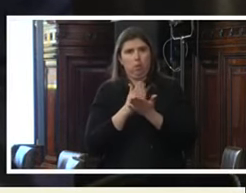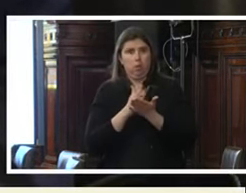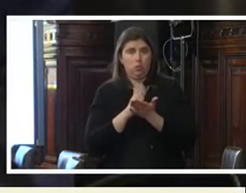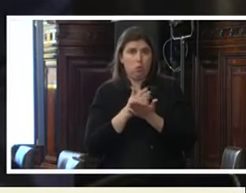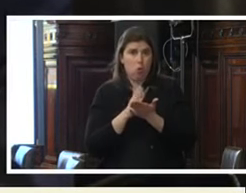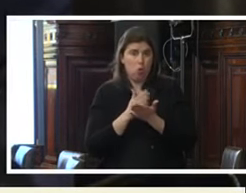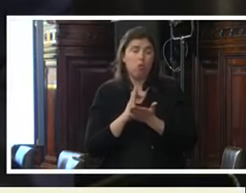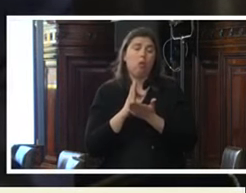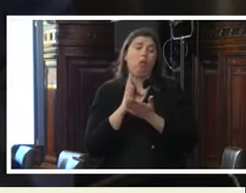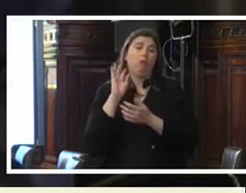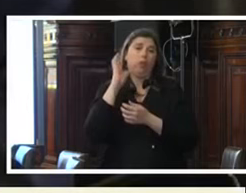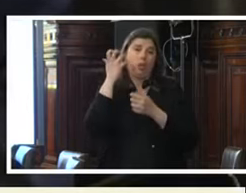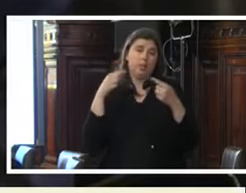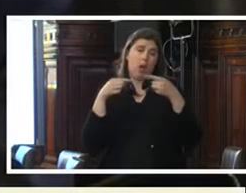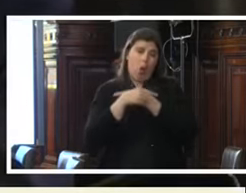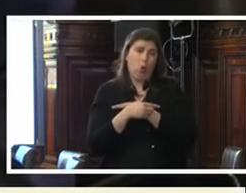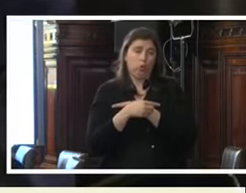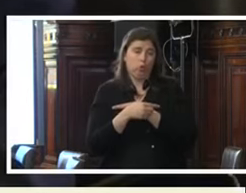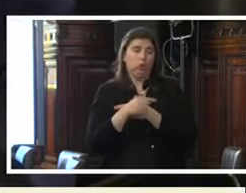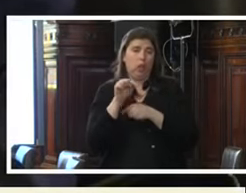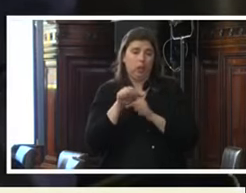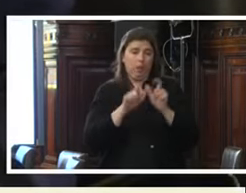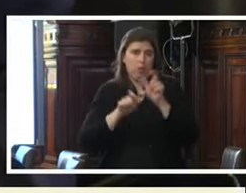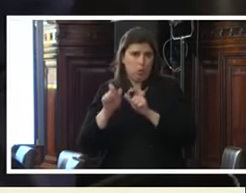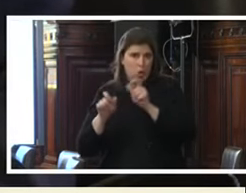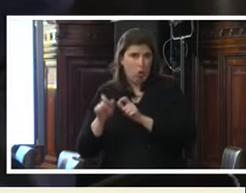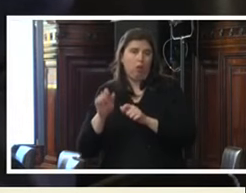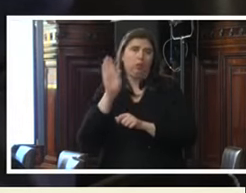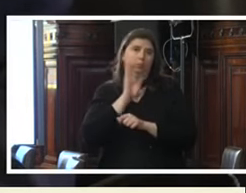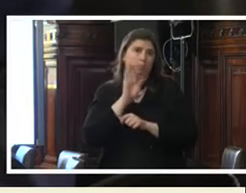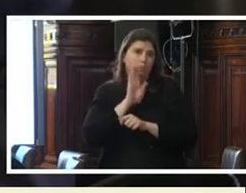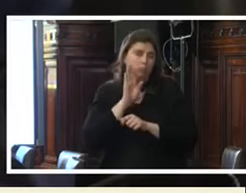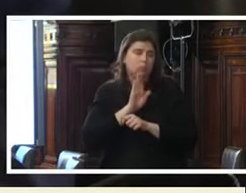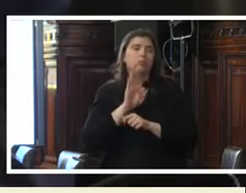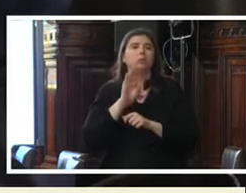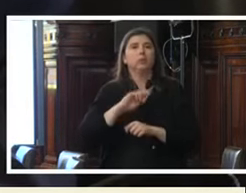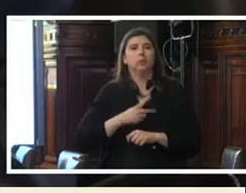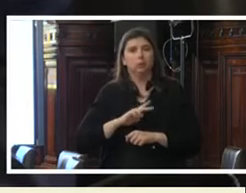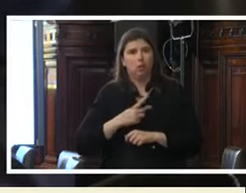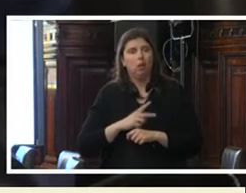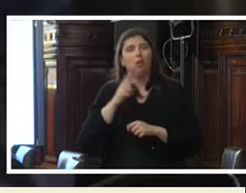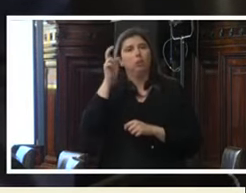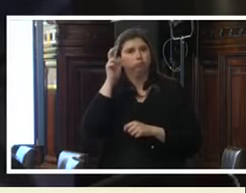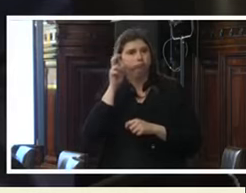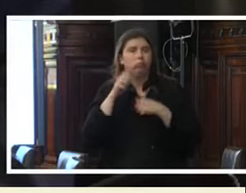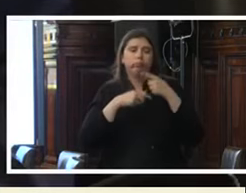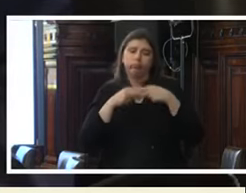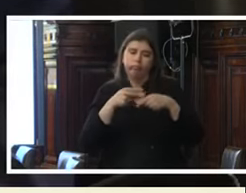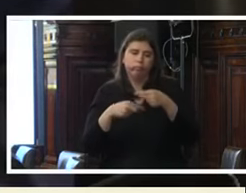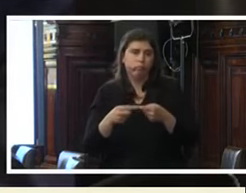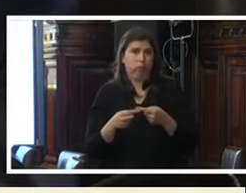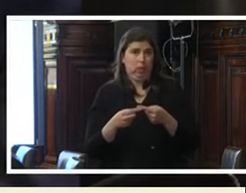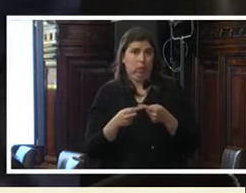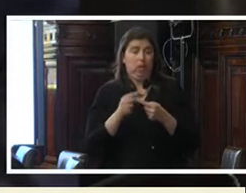de violencia contra personas lesbianas gays y trans intersex y